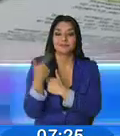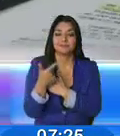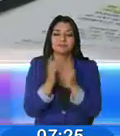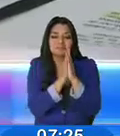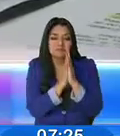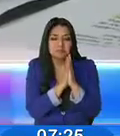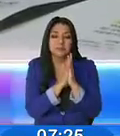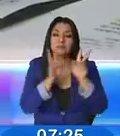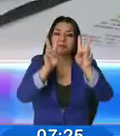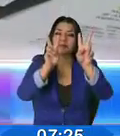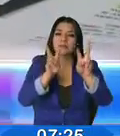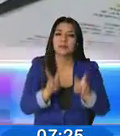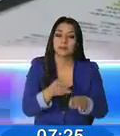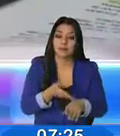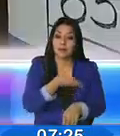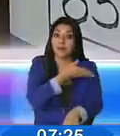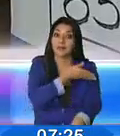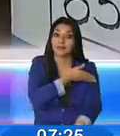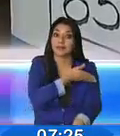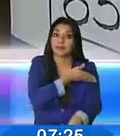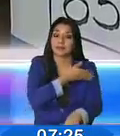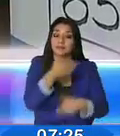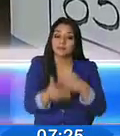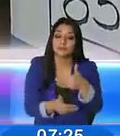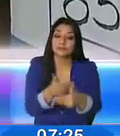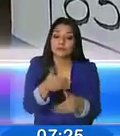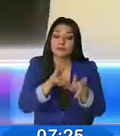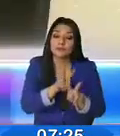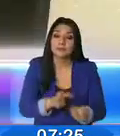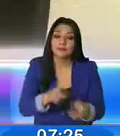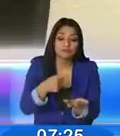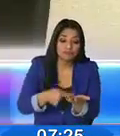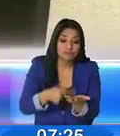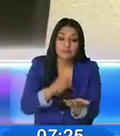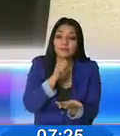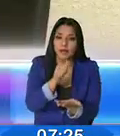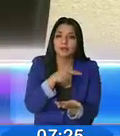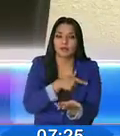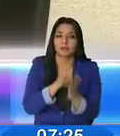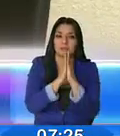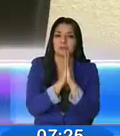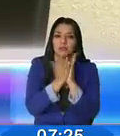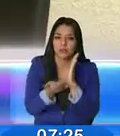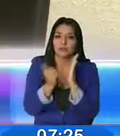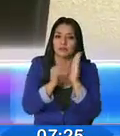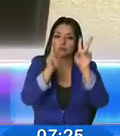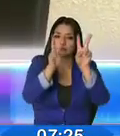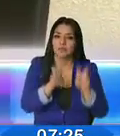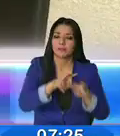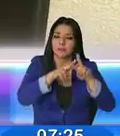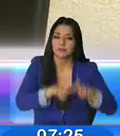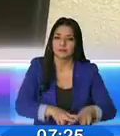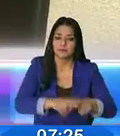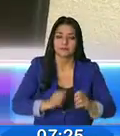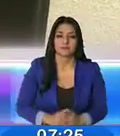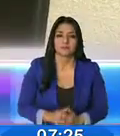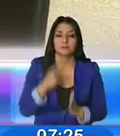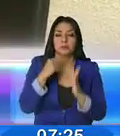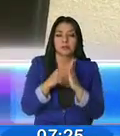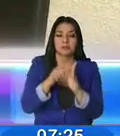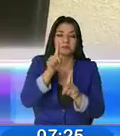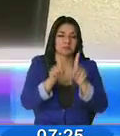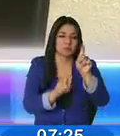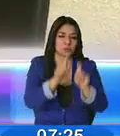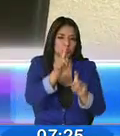que se aborden los temas que no fueron analizados dentro del proceso investigativo. Por otro lado, realizar ciertas